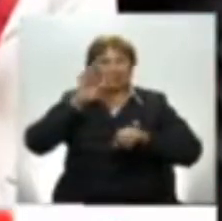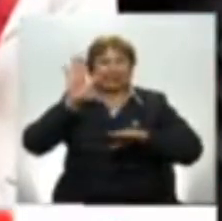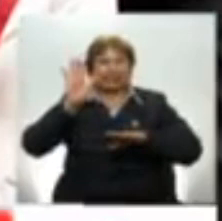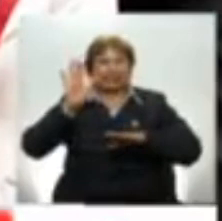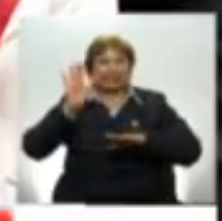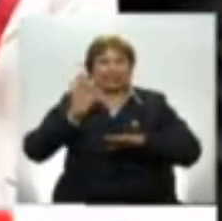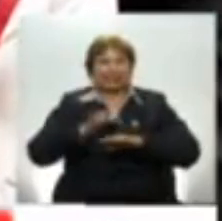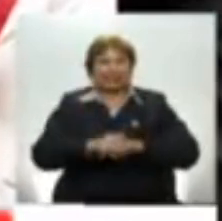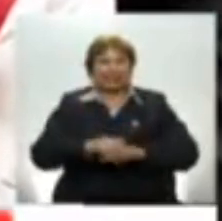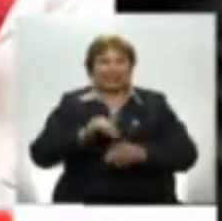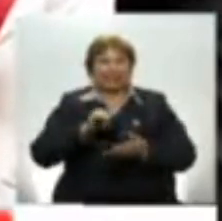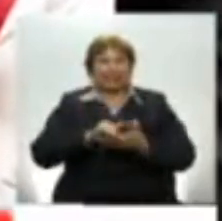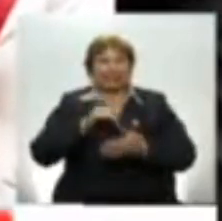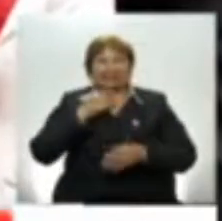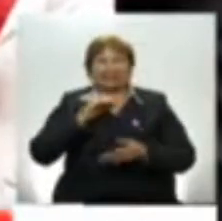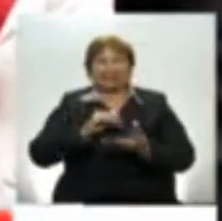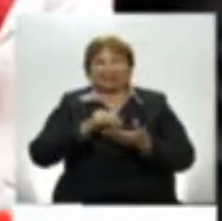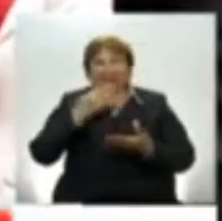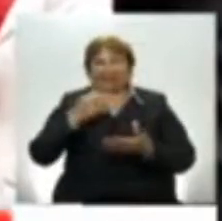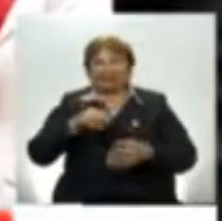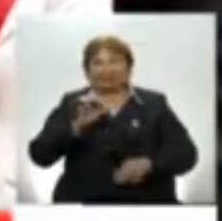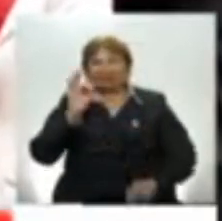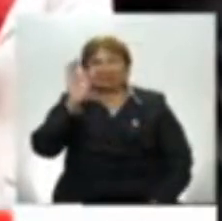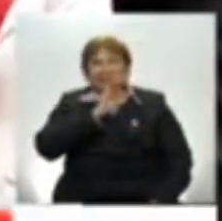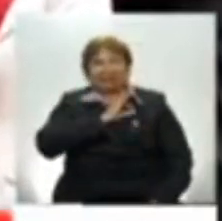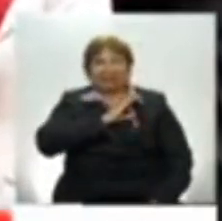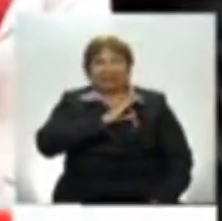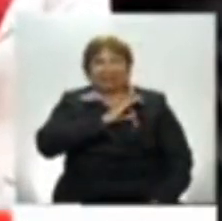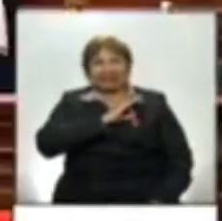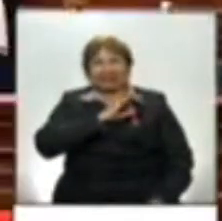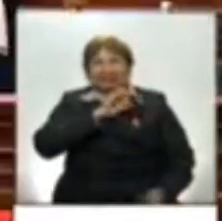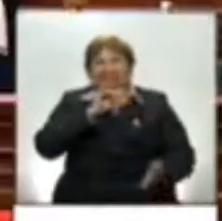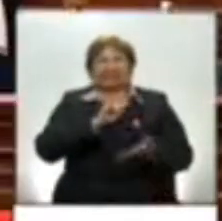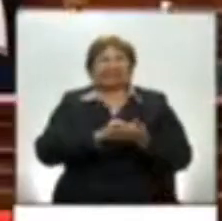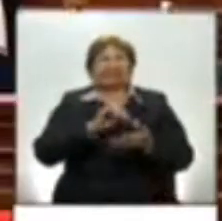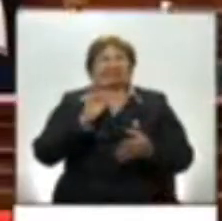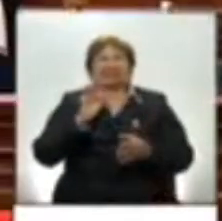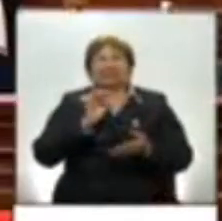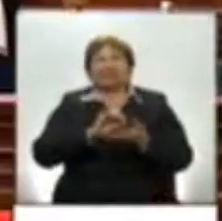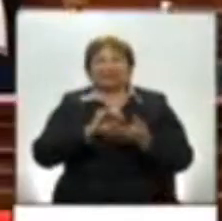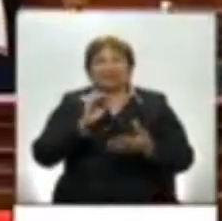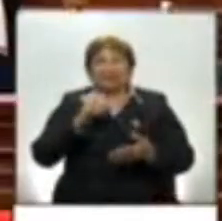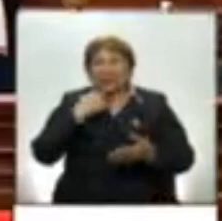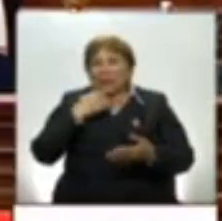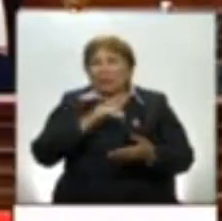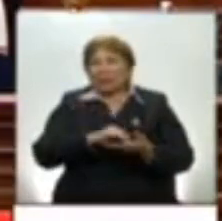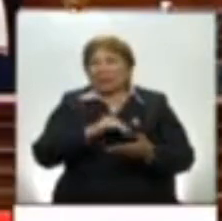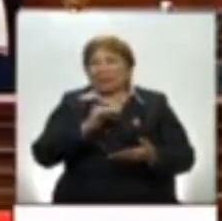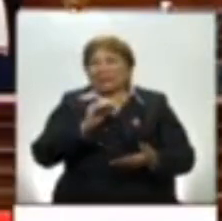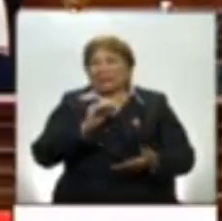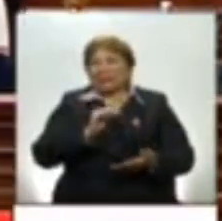hace, que Dios y la patria la premien, sino que él y la nación se lo demanden.